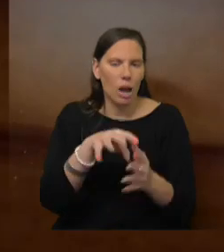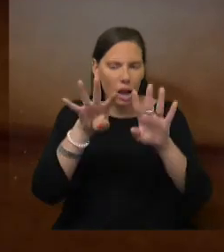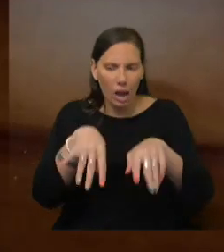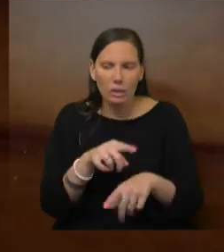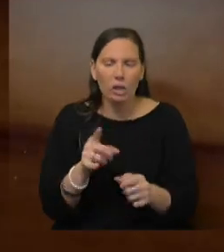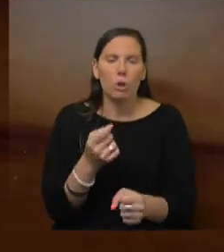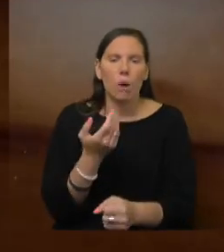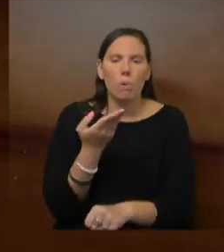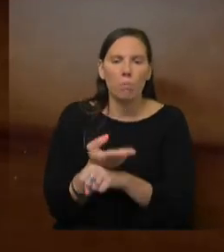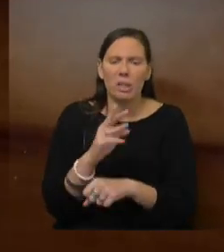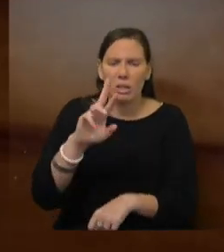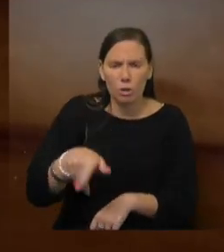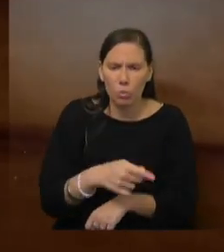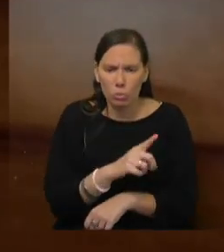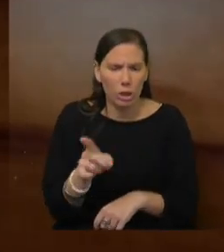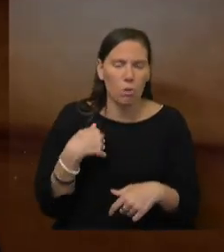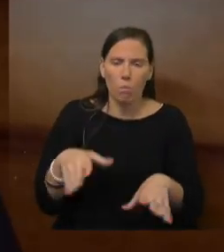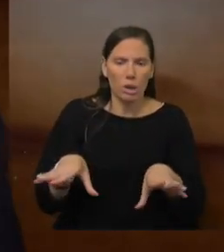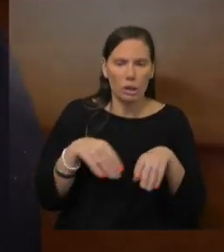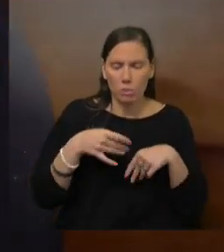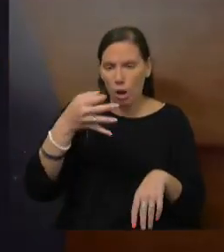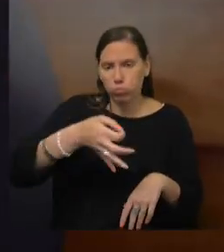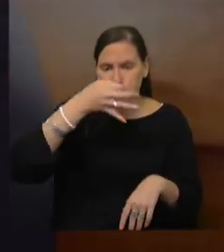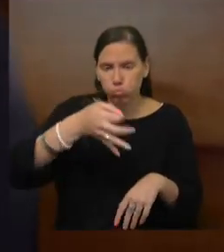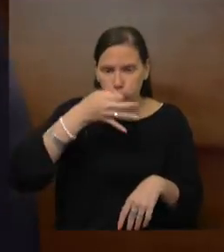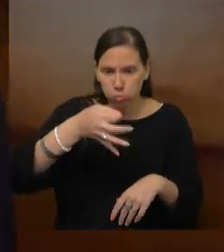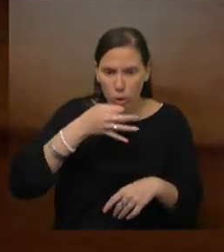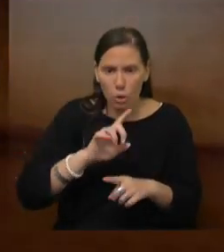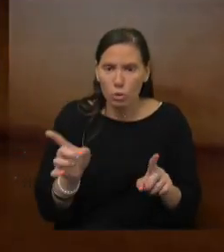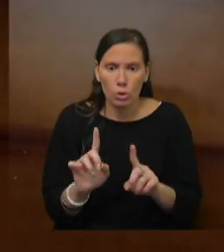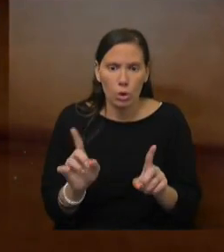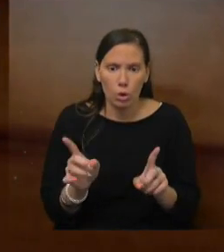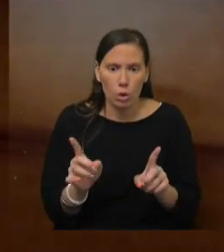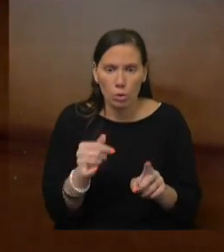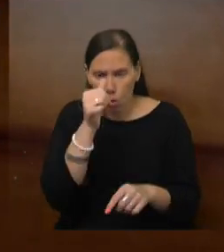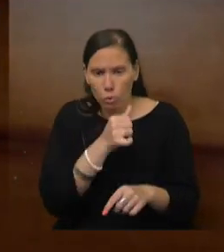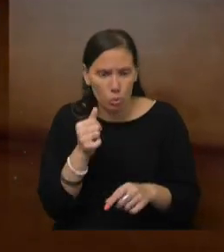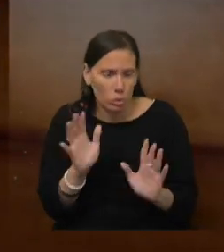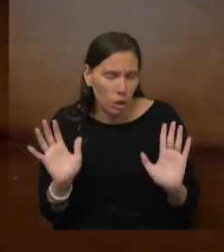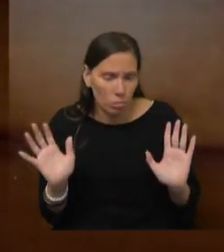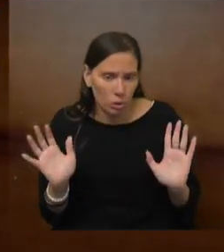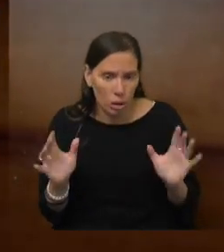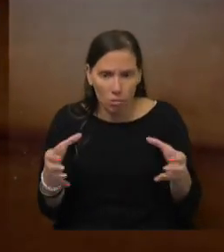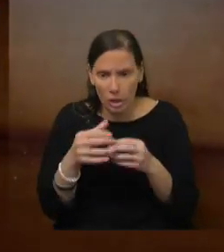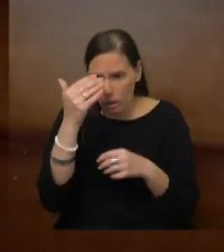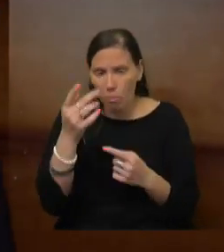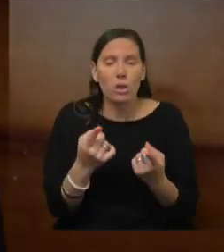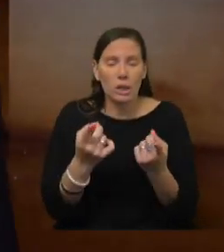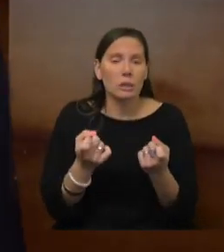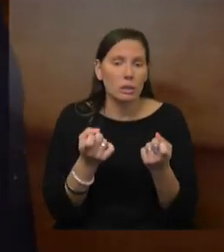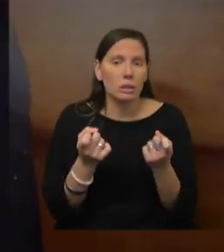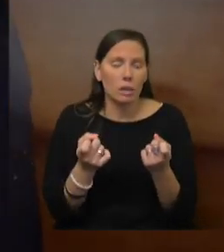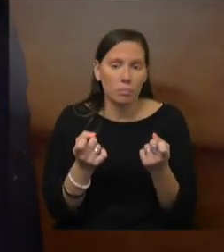pedir una sola renuncia ni vamos a rechazar las declaraciones del ministro no solucionamos nada con eso de frente amplio lo que necesita es